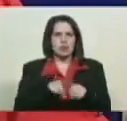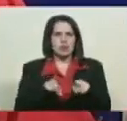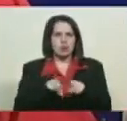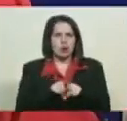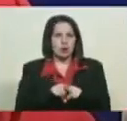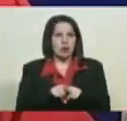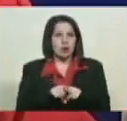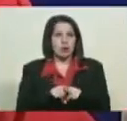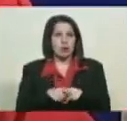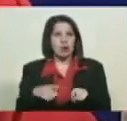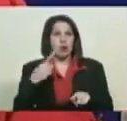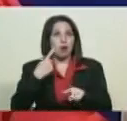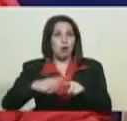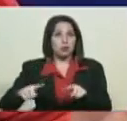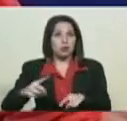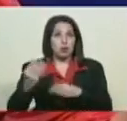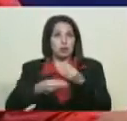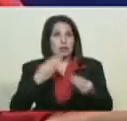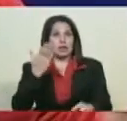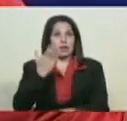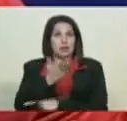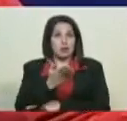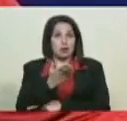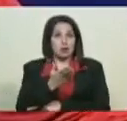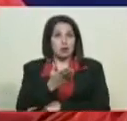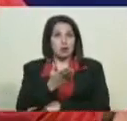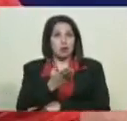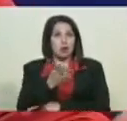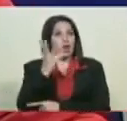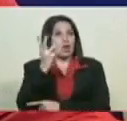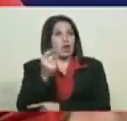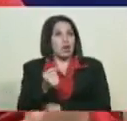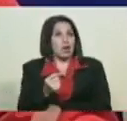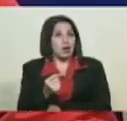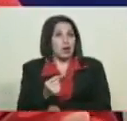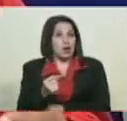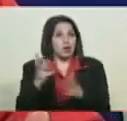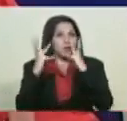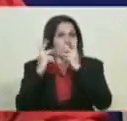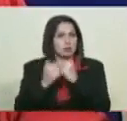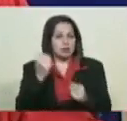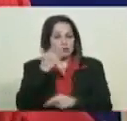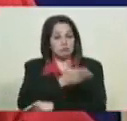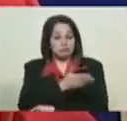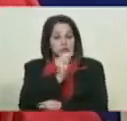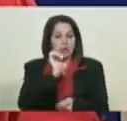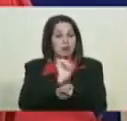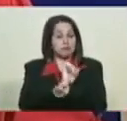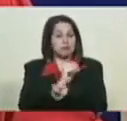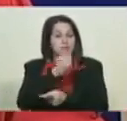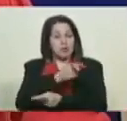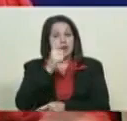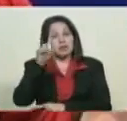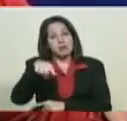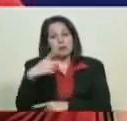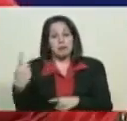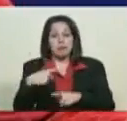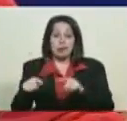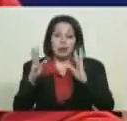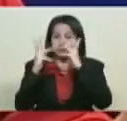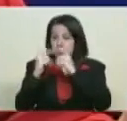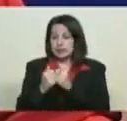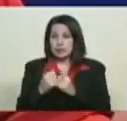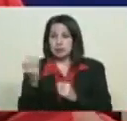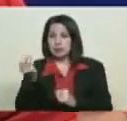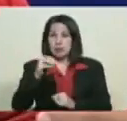Y inclusive hay personas sancionadas desde el punto de vista administrativo, no penalmente, que deberían sancionarlo, pero desde el punto de vista administrativo. Pero más